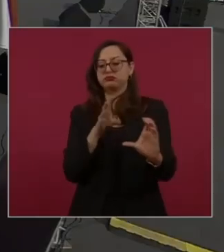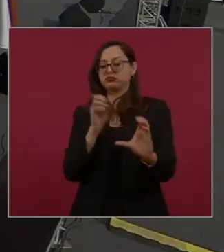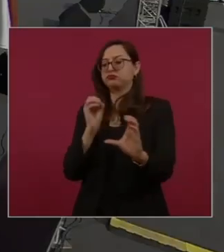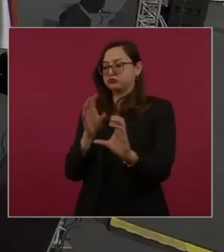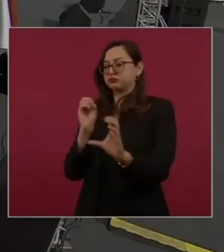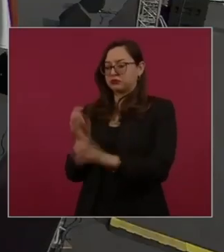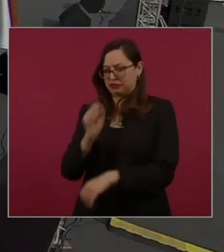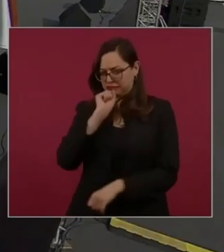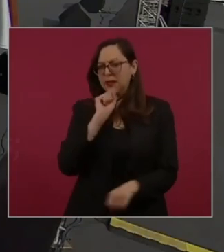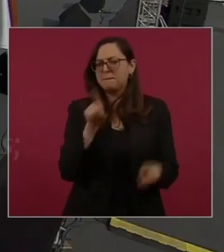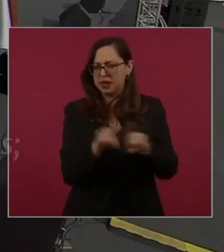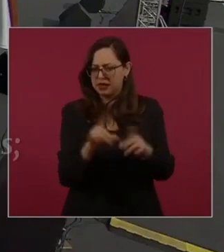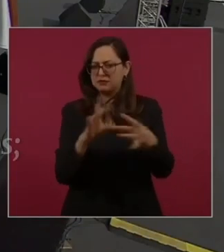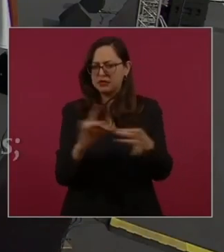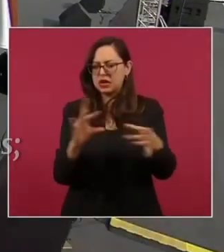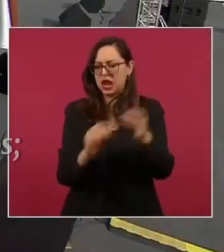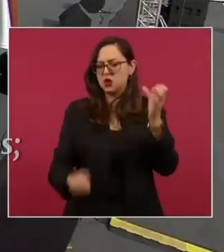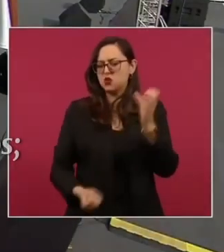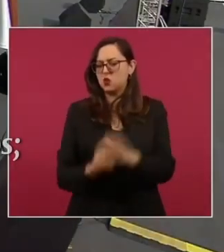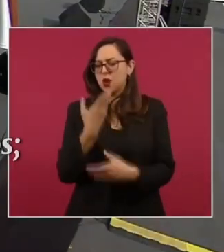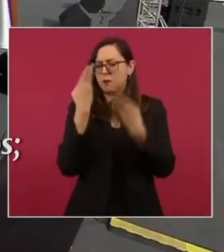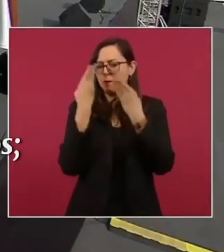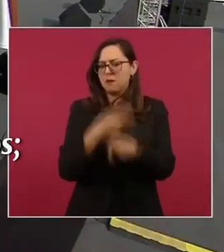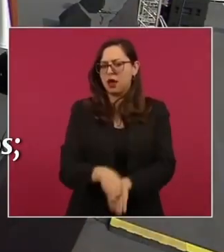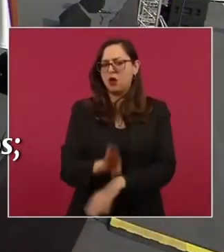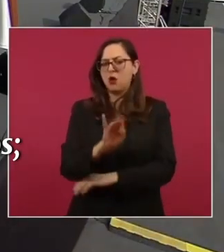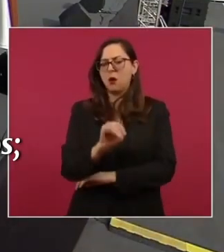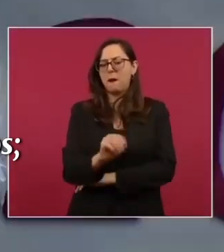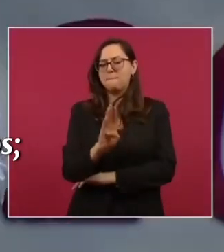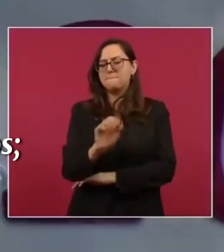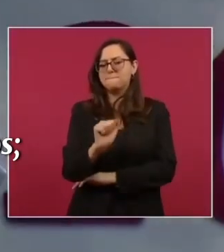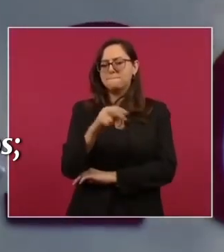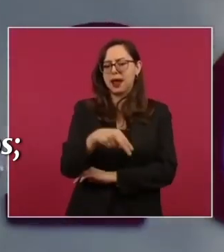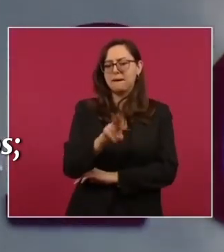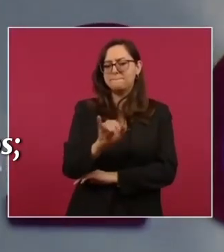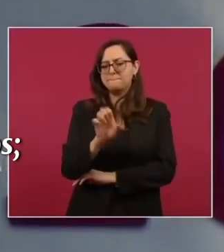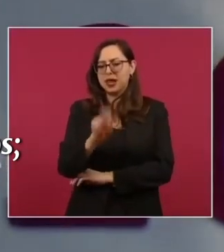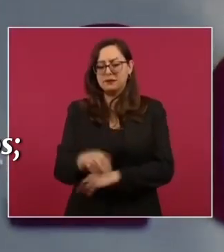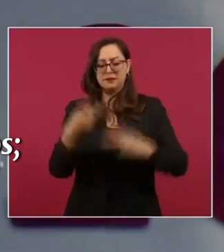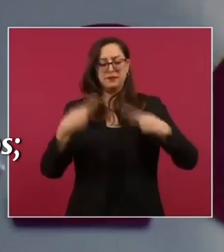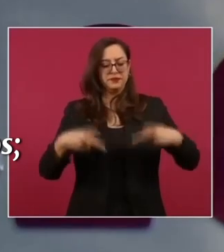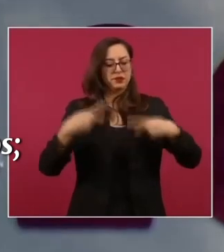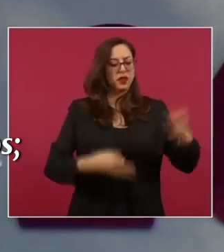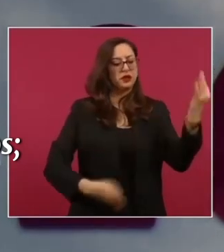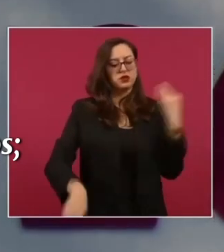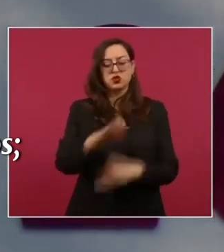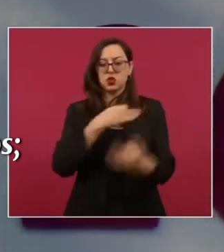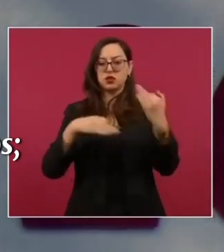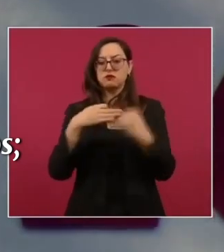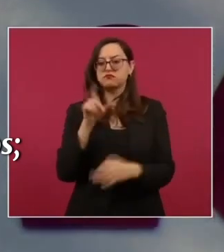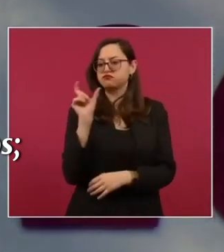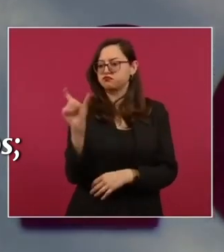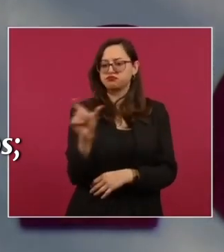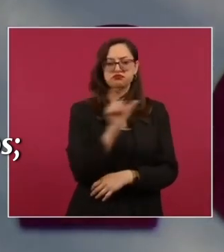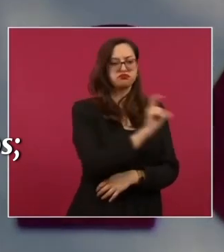agregó, en nuestro gobierno no hay funcionarios como Genaro García Luna. No se permite la violación a los derechos humanos.